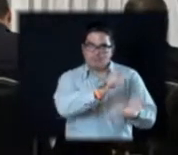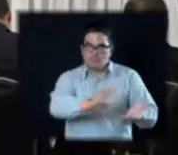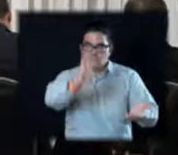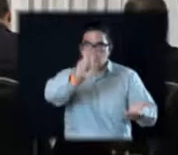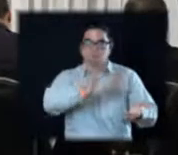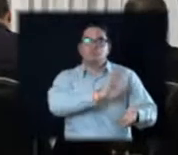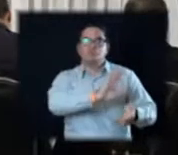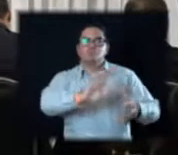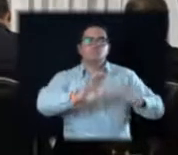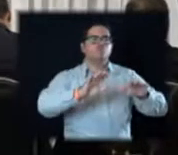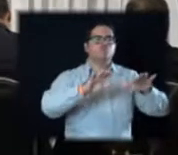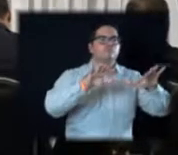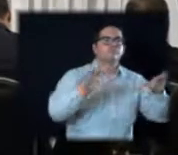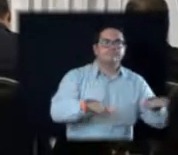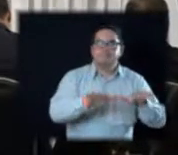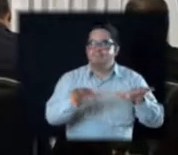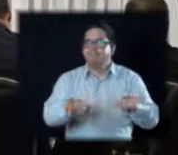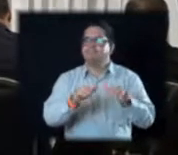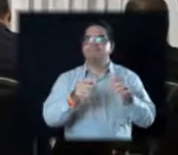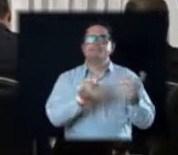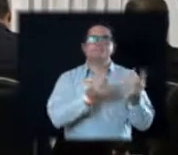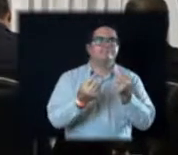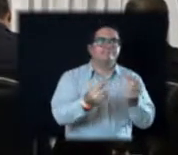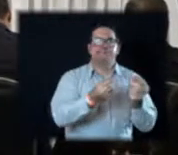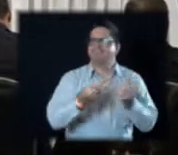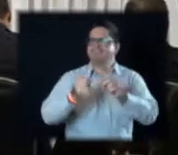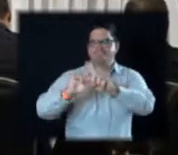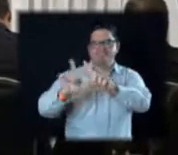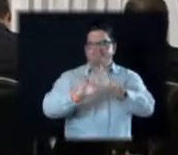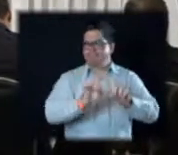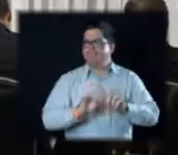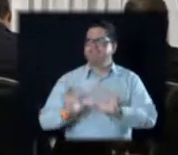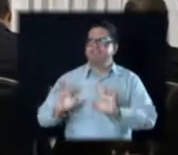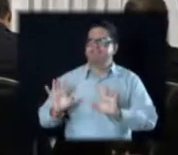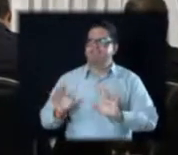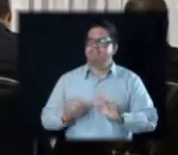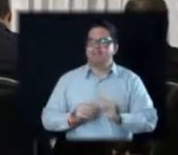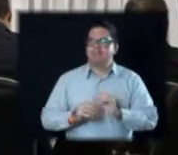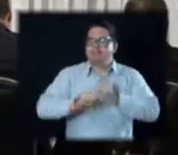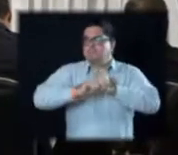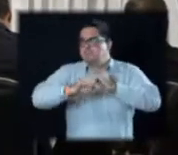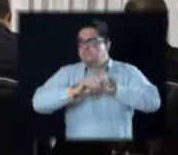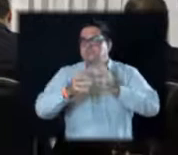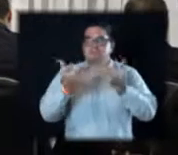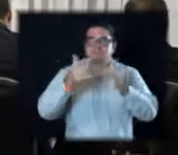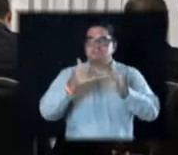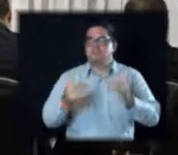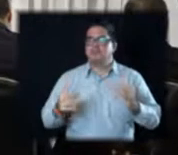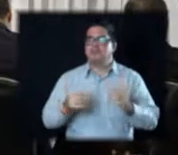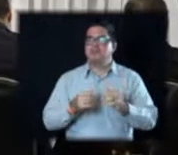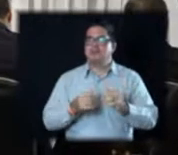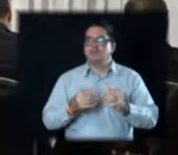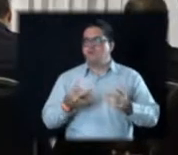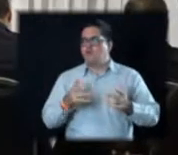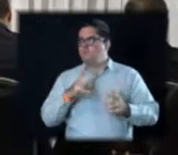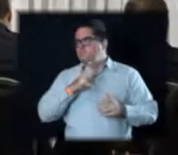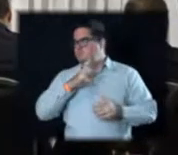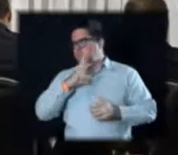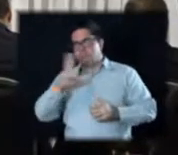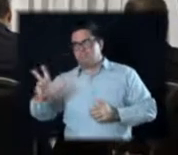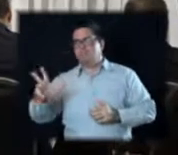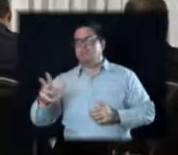son utilizadas por sus operaciones y para otras actividades como subsidios y promoción. Eso está bien